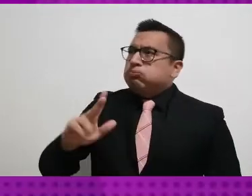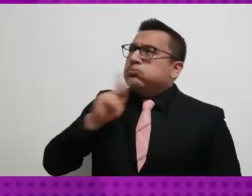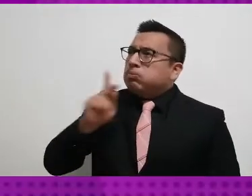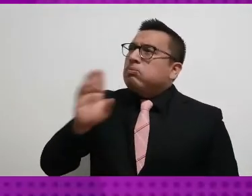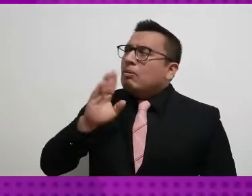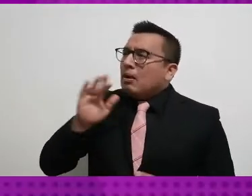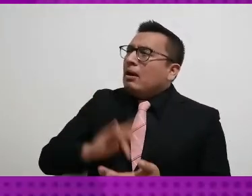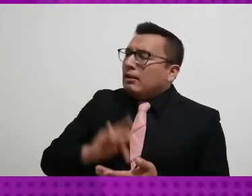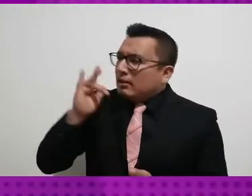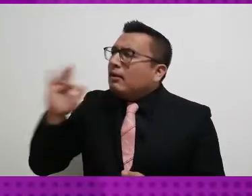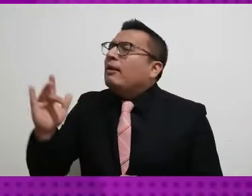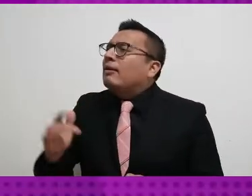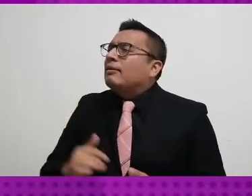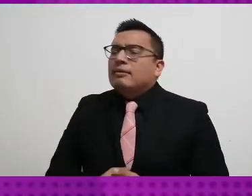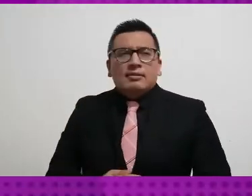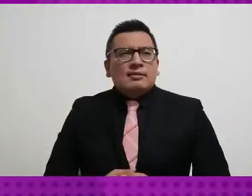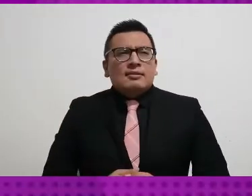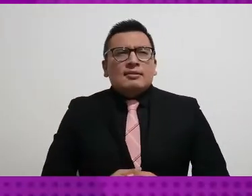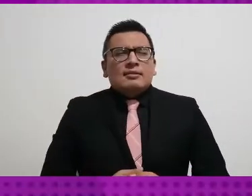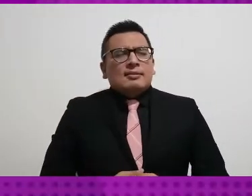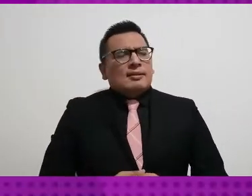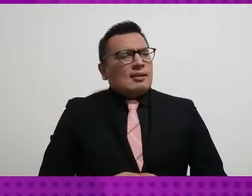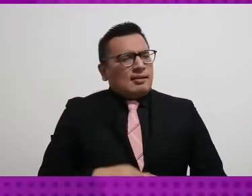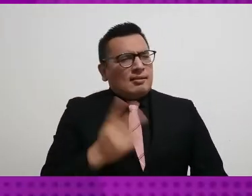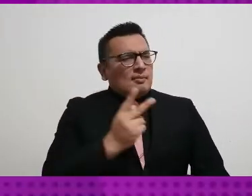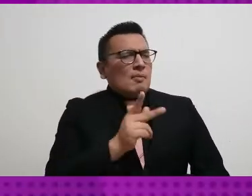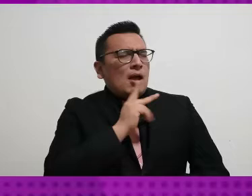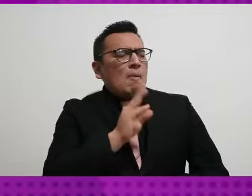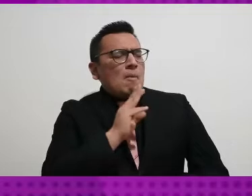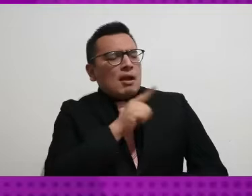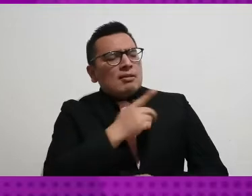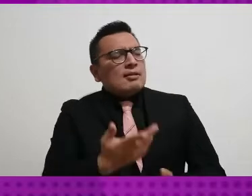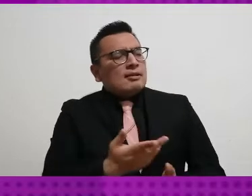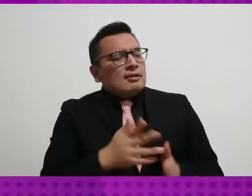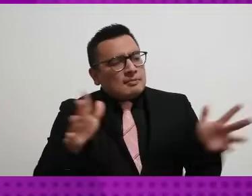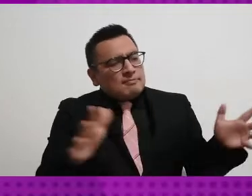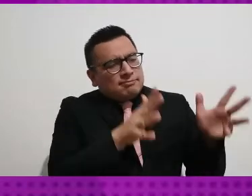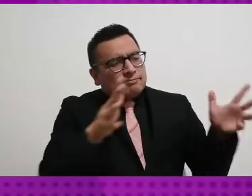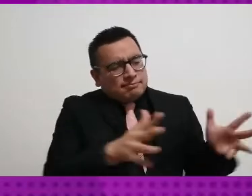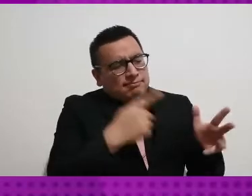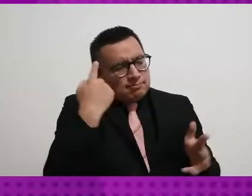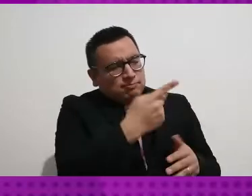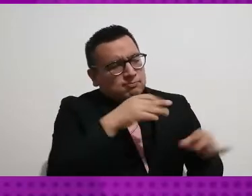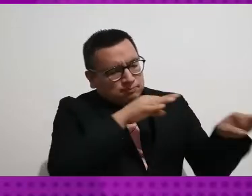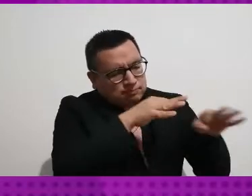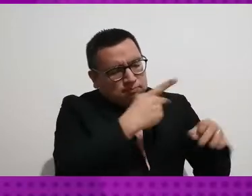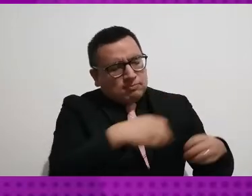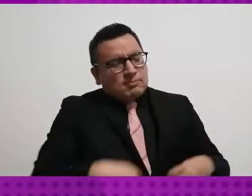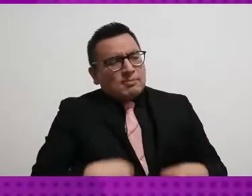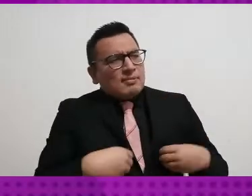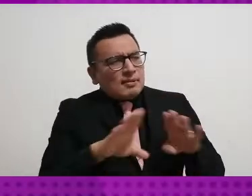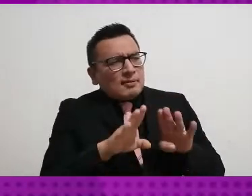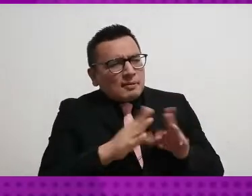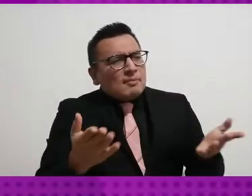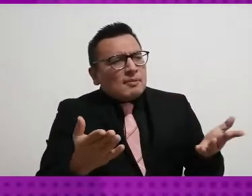su señor padre y a su señora madre. Sí. ¿Cómo han influido ellos en la vida profesional y también personal de Óscar